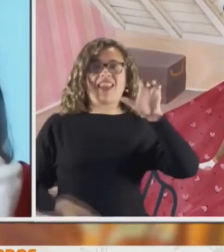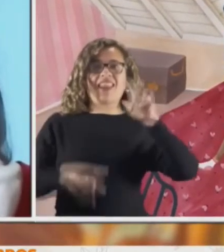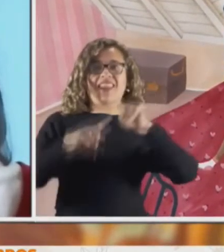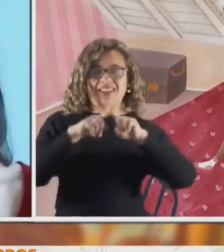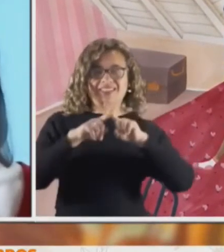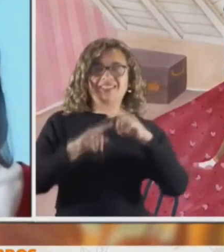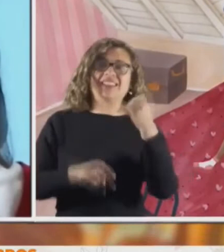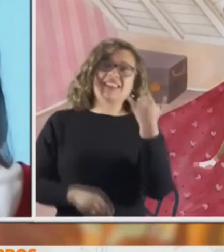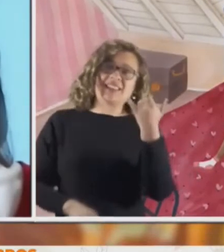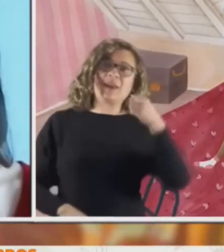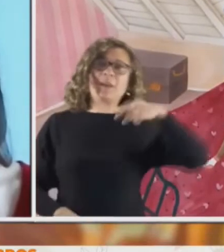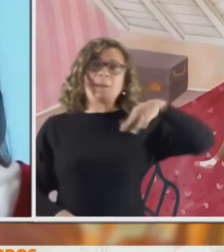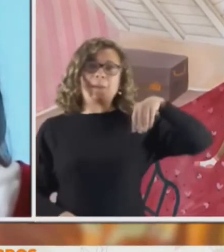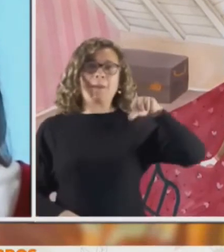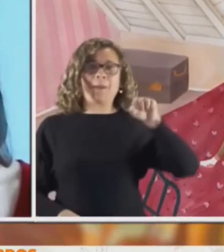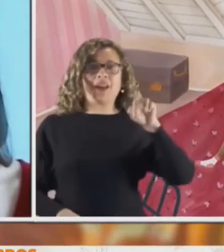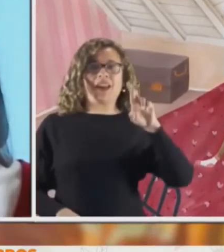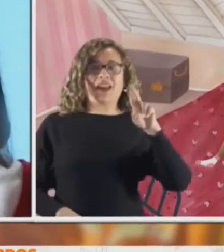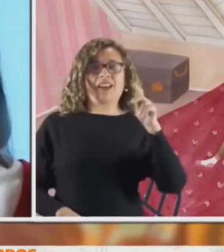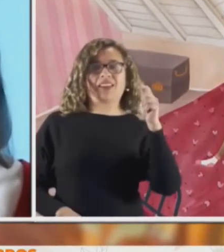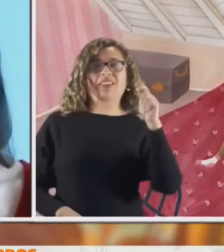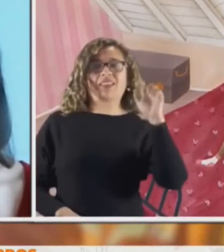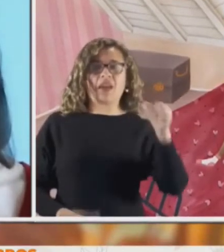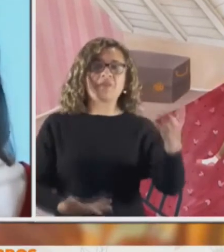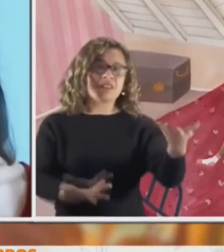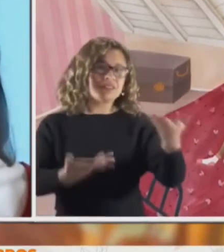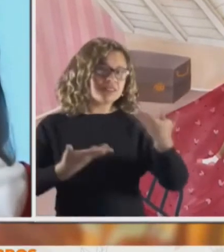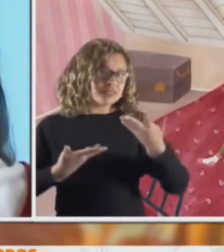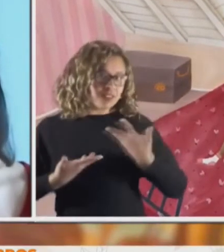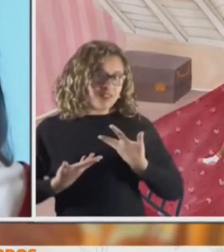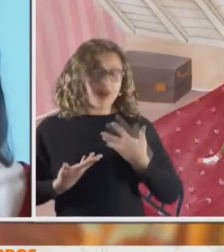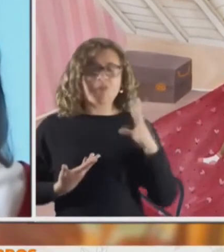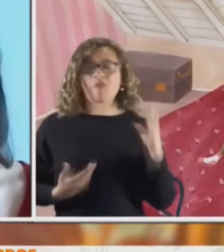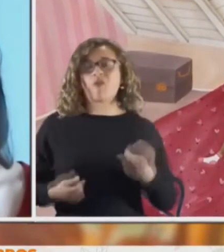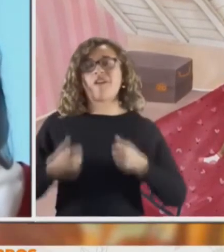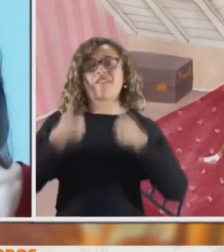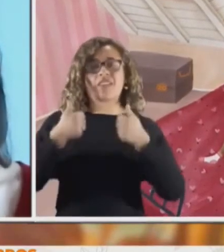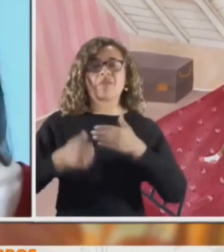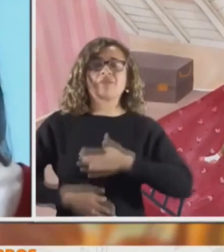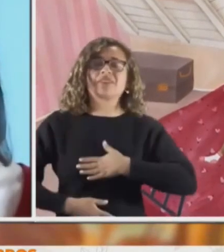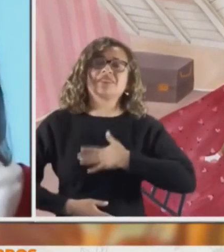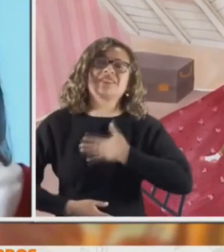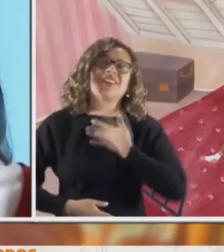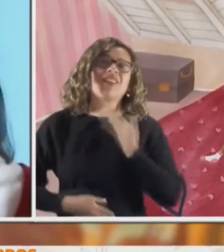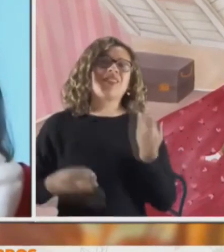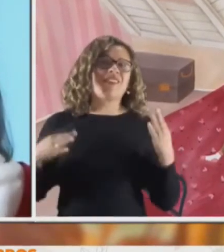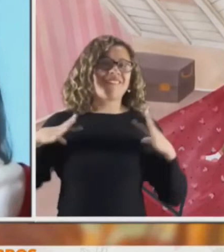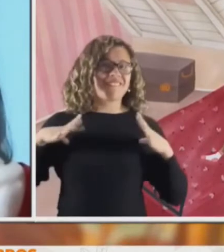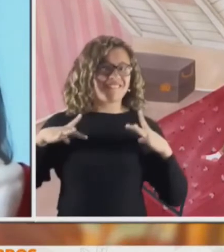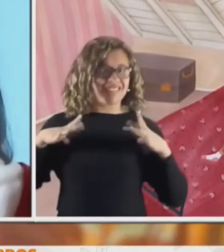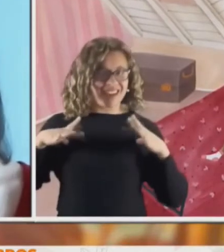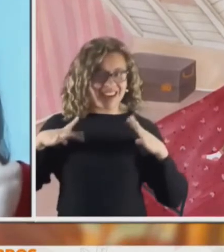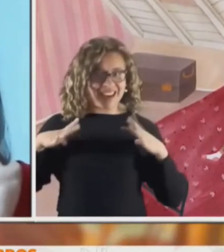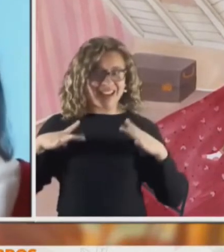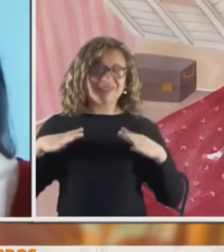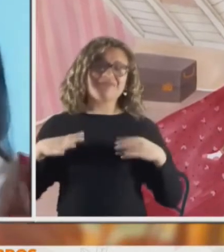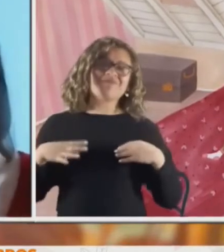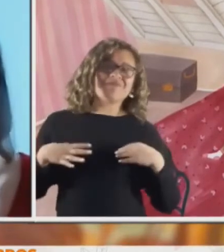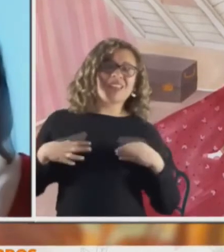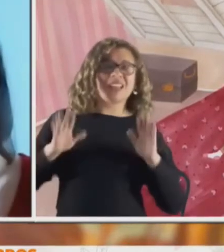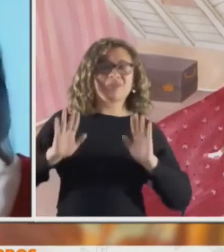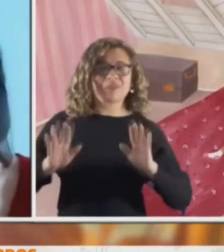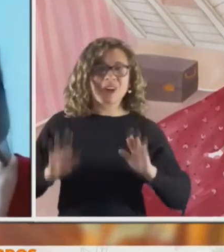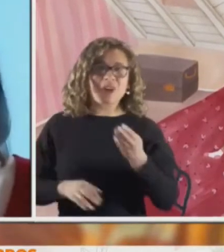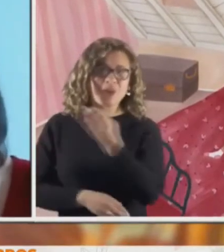personas que han migrado a nuestro país, porque también se espera que en los próximos tiempos estos niveles de migración aumenten, pero no solo